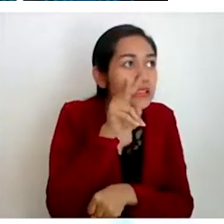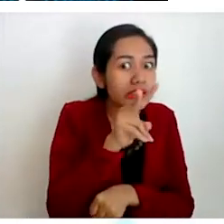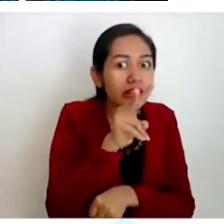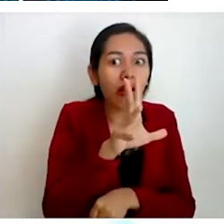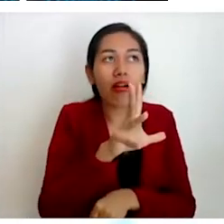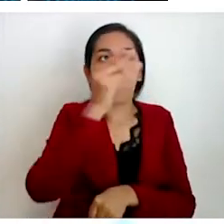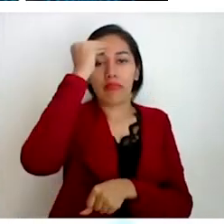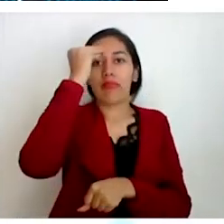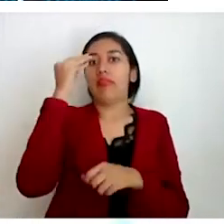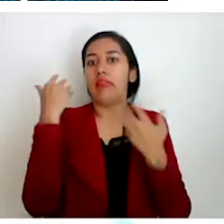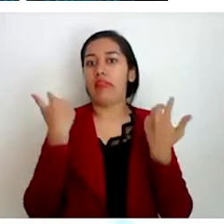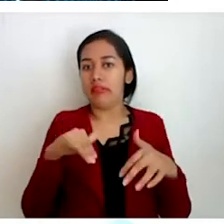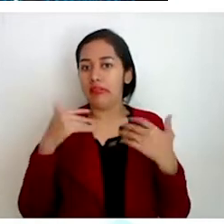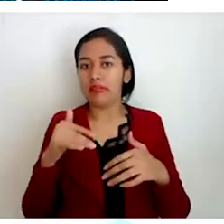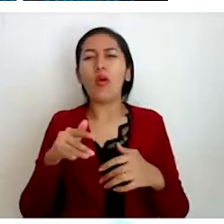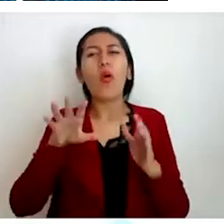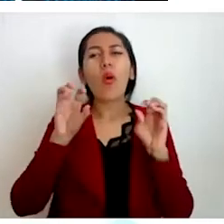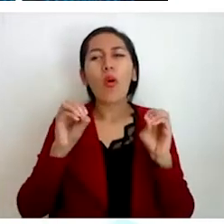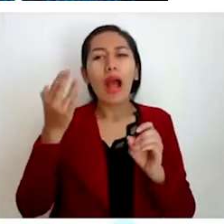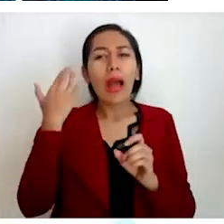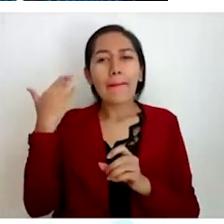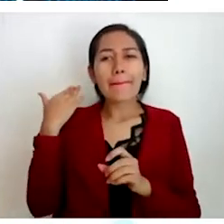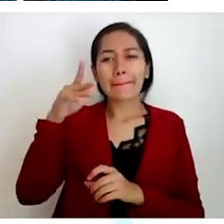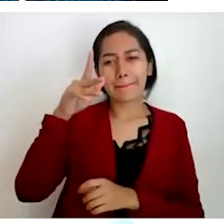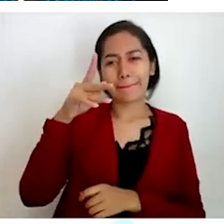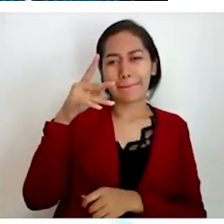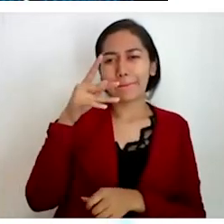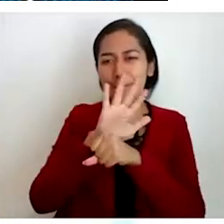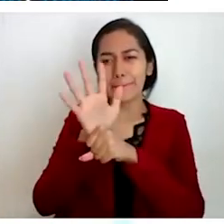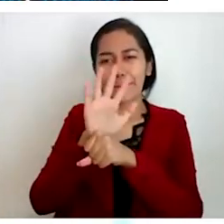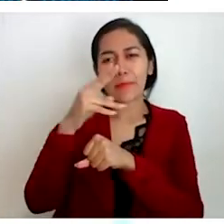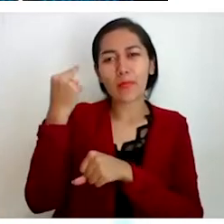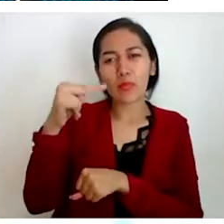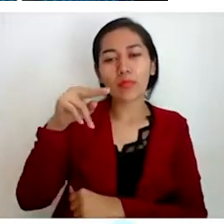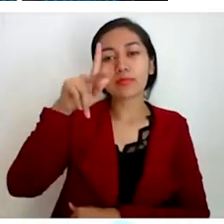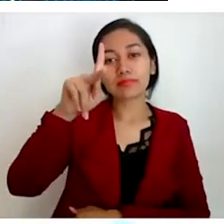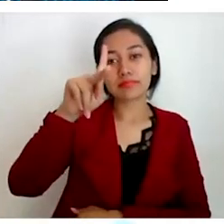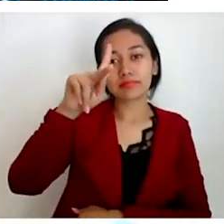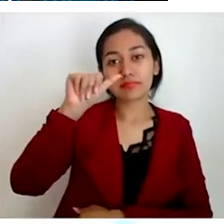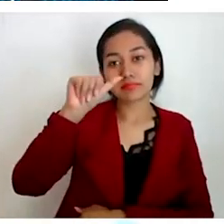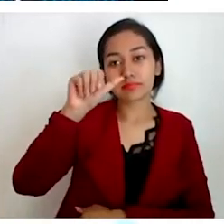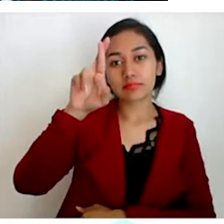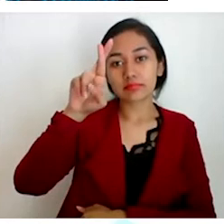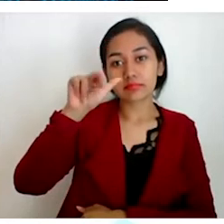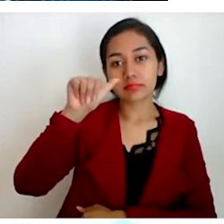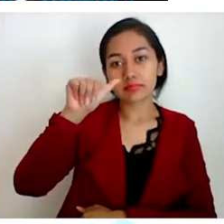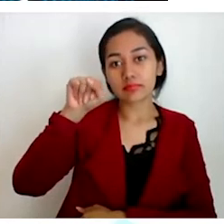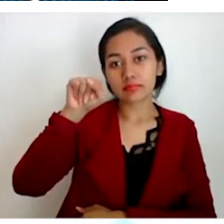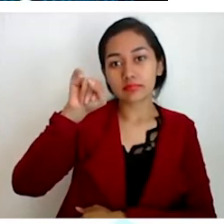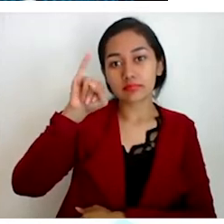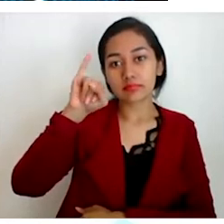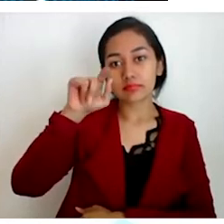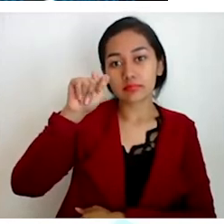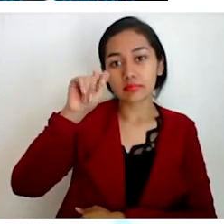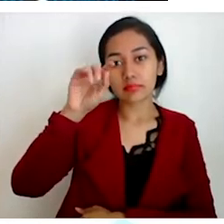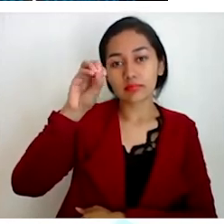película coreana multipremiada en Estados Unidos, que acabo de ver que todo el mundo me la comentaba que era máximo,